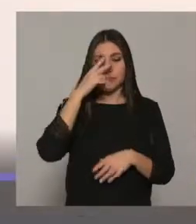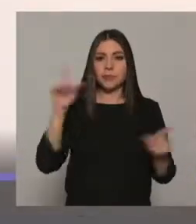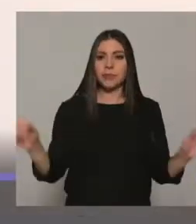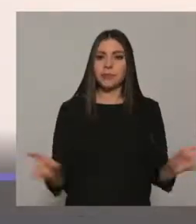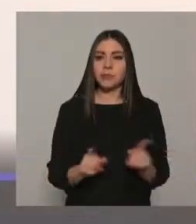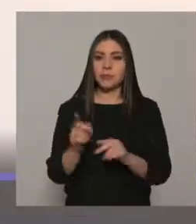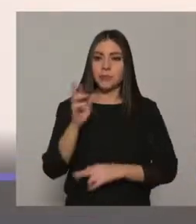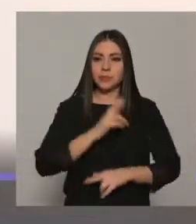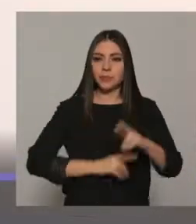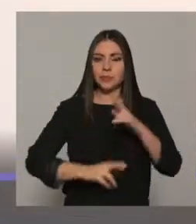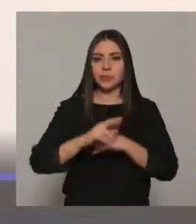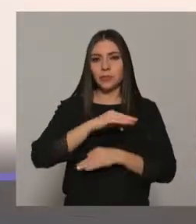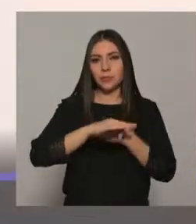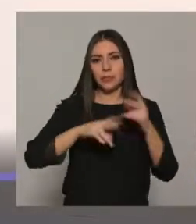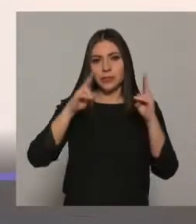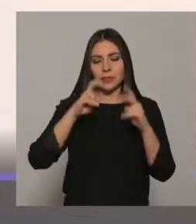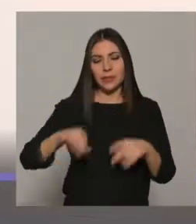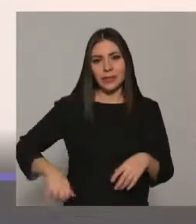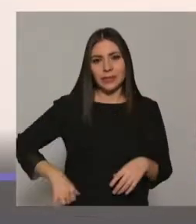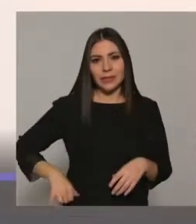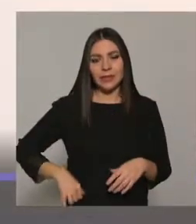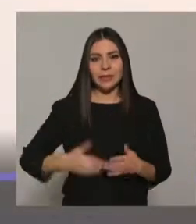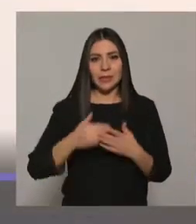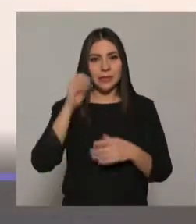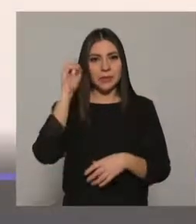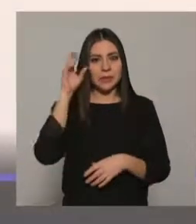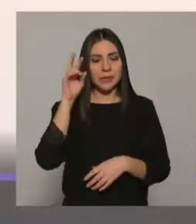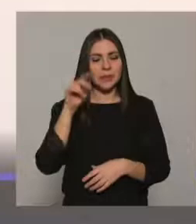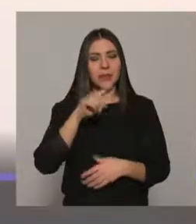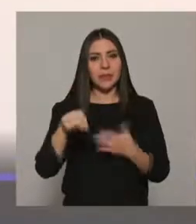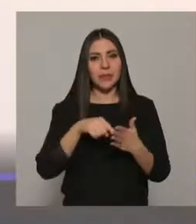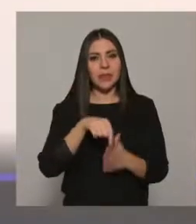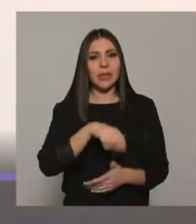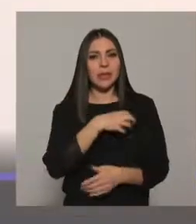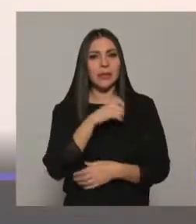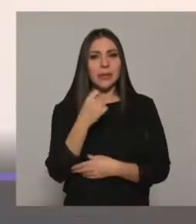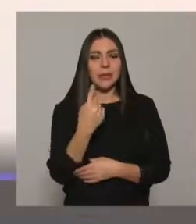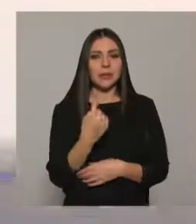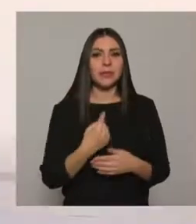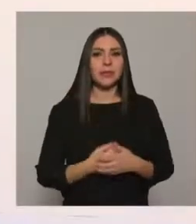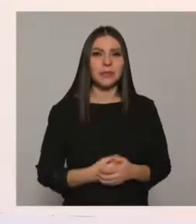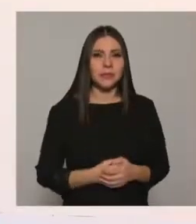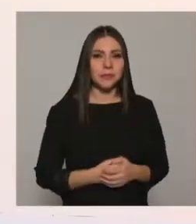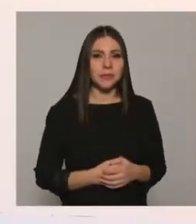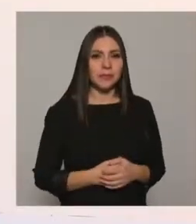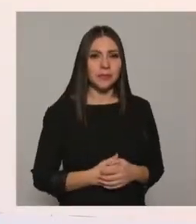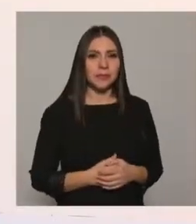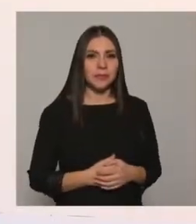regresamos con los temas que a usted y a mí nos importa. Estamos totalmente en vivo desde los estudios de Capital 21.